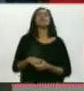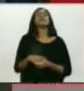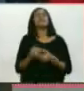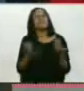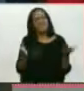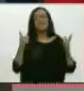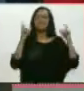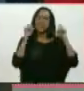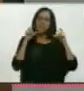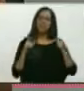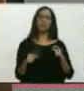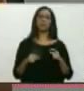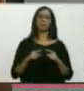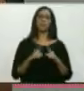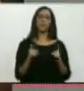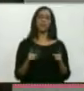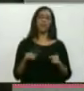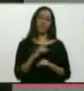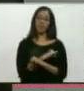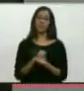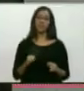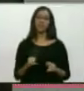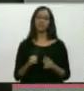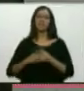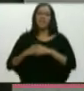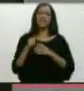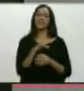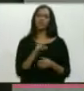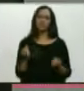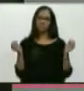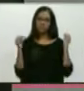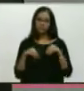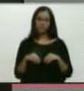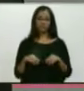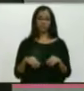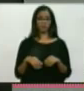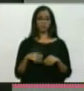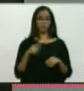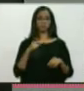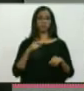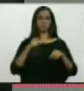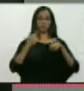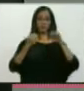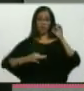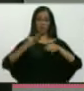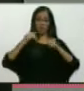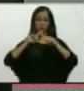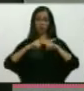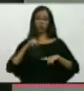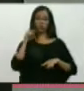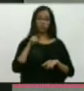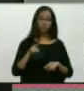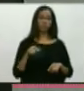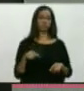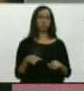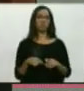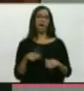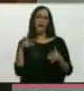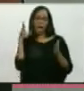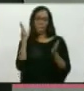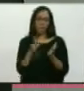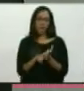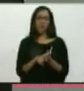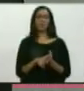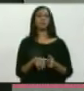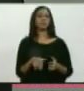salir la foto. Pero y al final es de algo de eso no que... se trata, negra. Se trata de que el procurador tuyo... Bueno, porque aprobaste